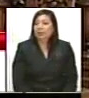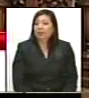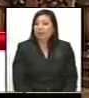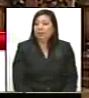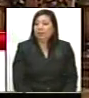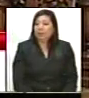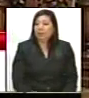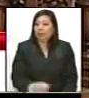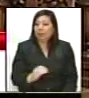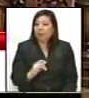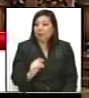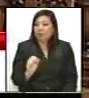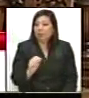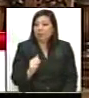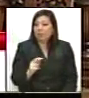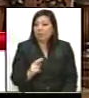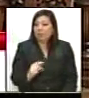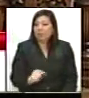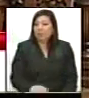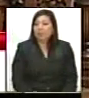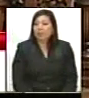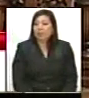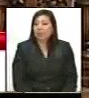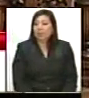cambia y milagros al azar